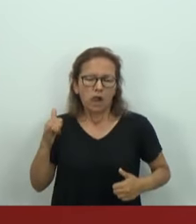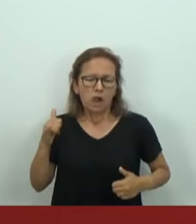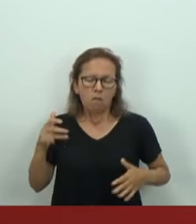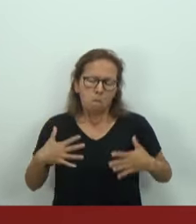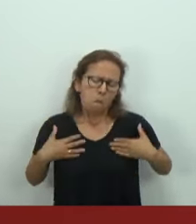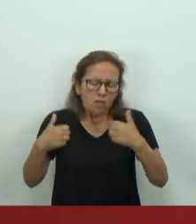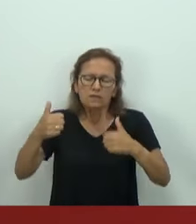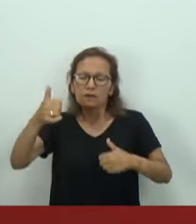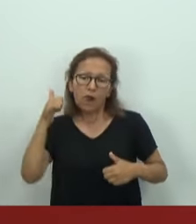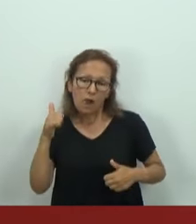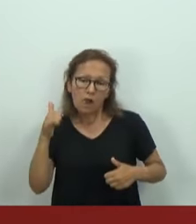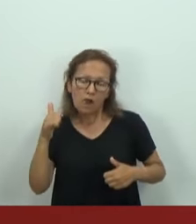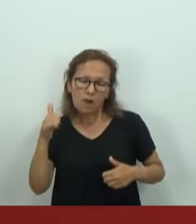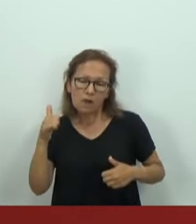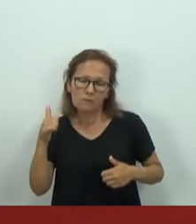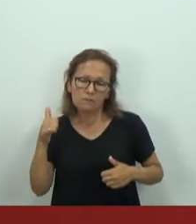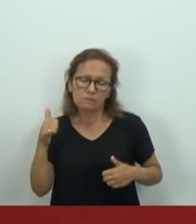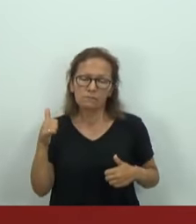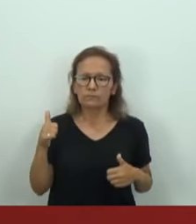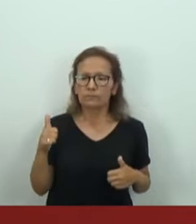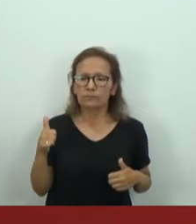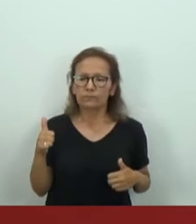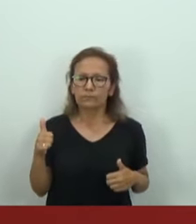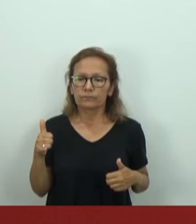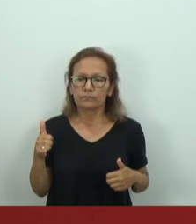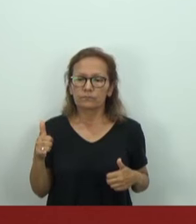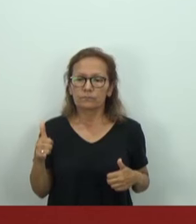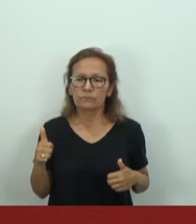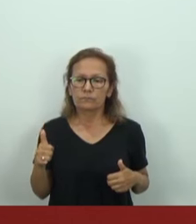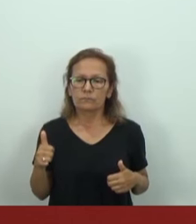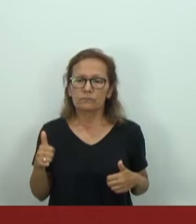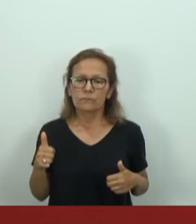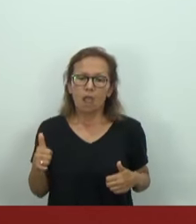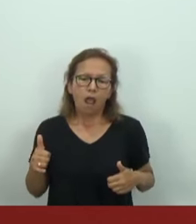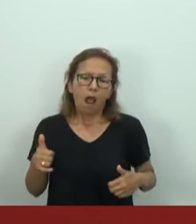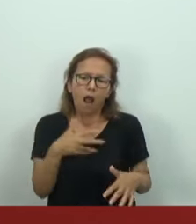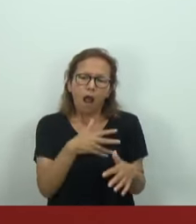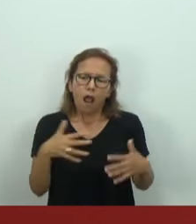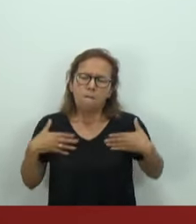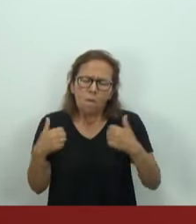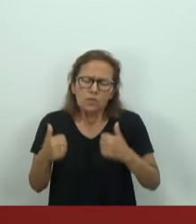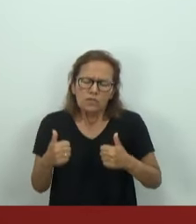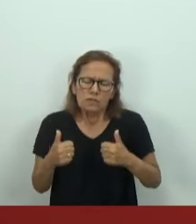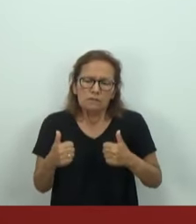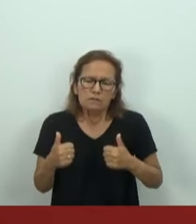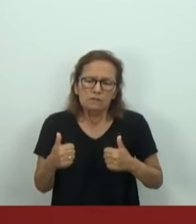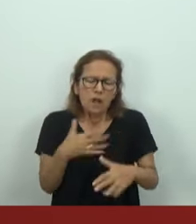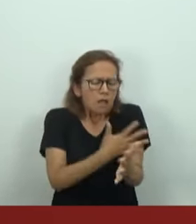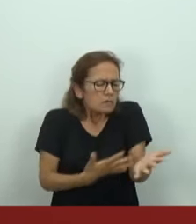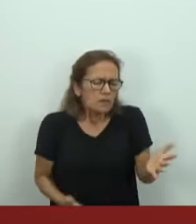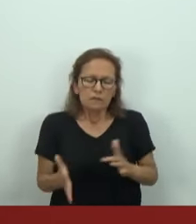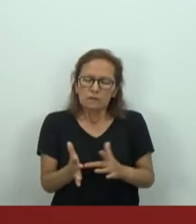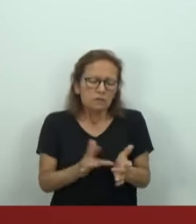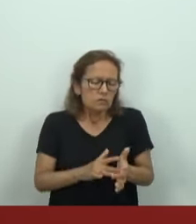of Jesus. Es Kraft im Blut Jesu. Hay poder. La sangre de Jesucristo.